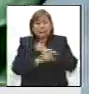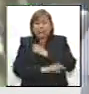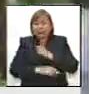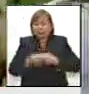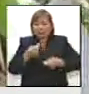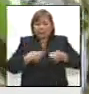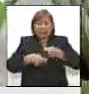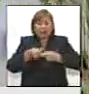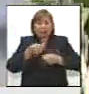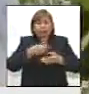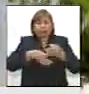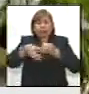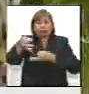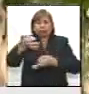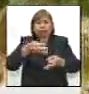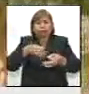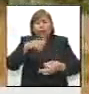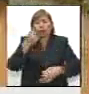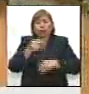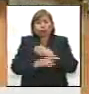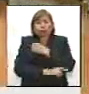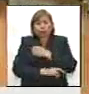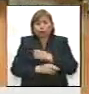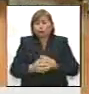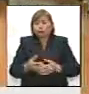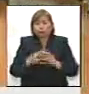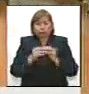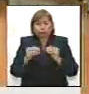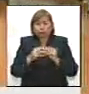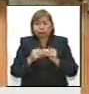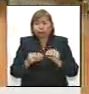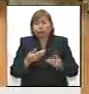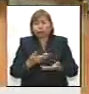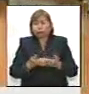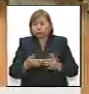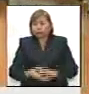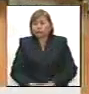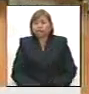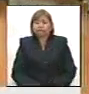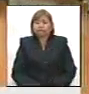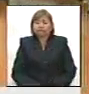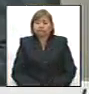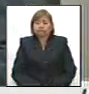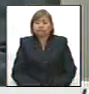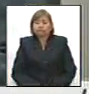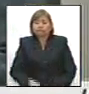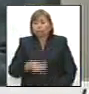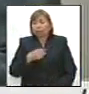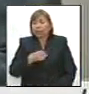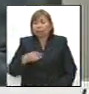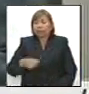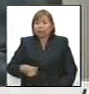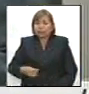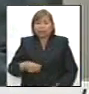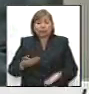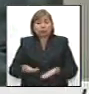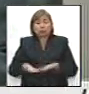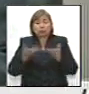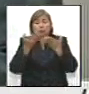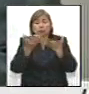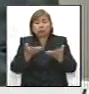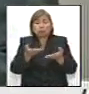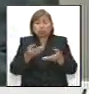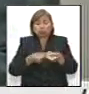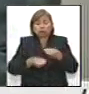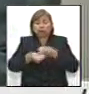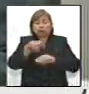y hortalizas. Fue durante la reunión del grupo de trabajo de la Comisión de Comercio Exterior encargado de impulsar el sector exportador